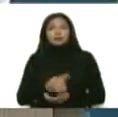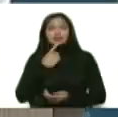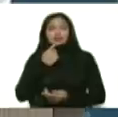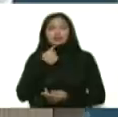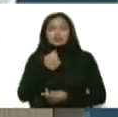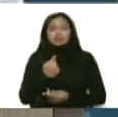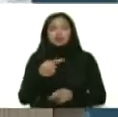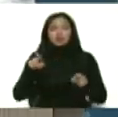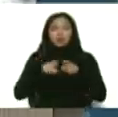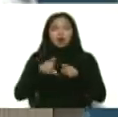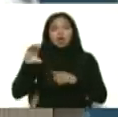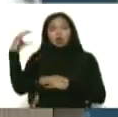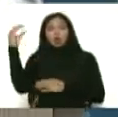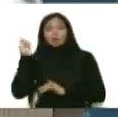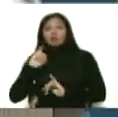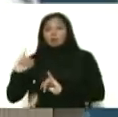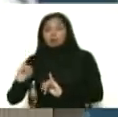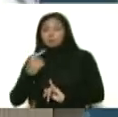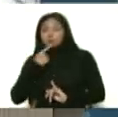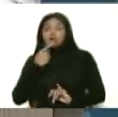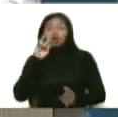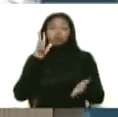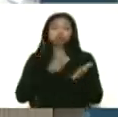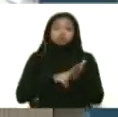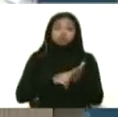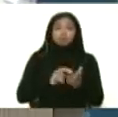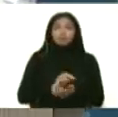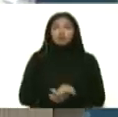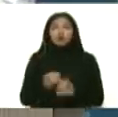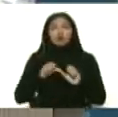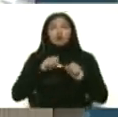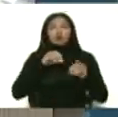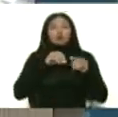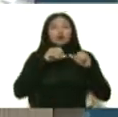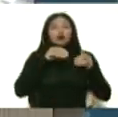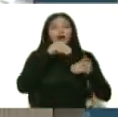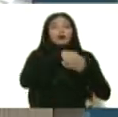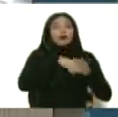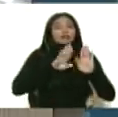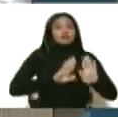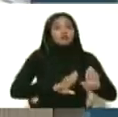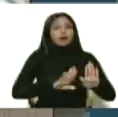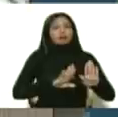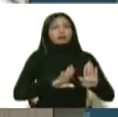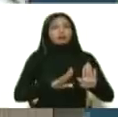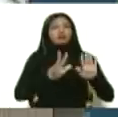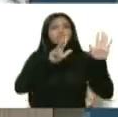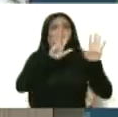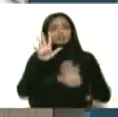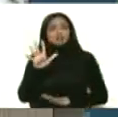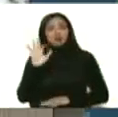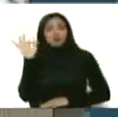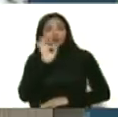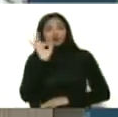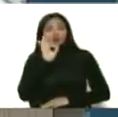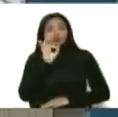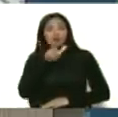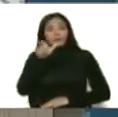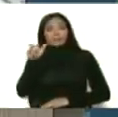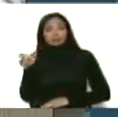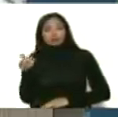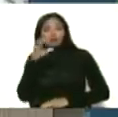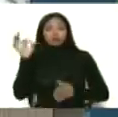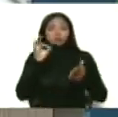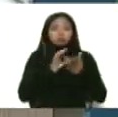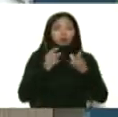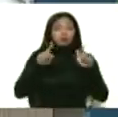como ocurre en Colombia, según ellos mismos certifican. No, quédese en su casa. El 85% de los pacientes